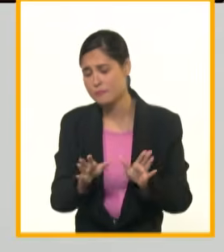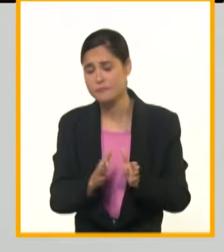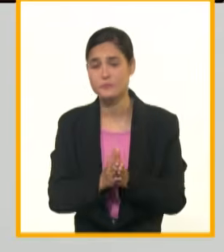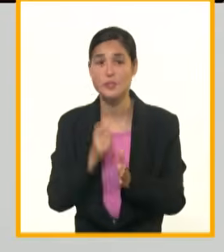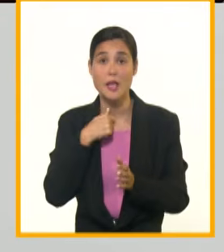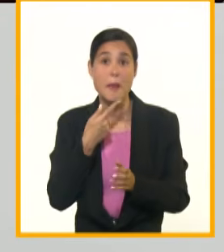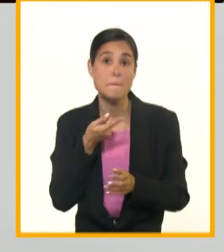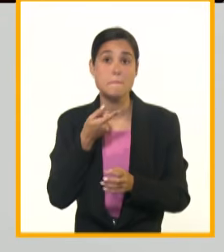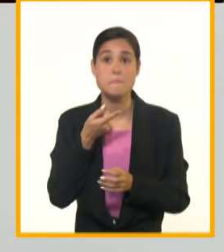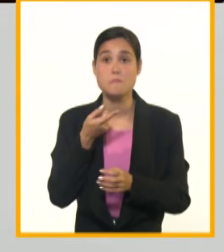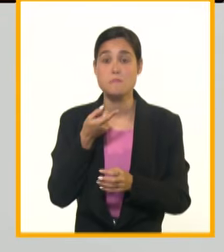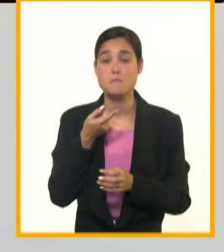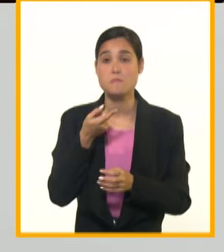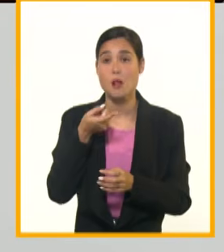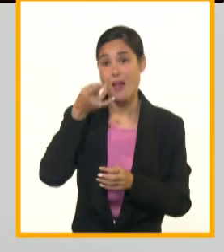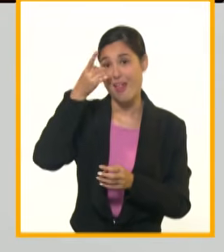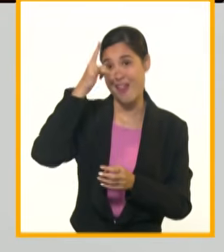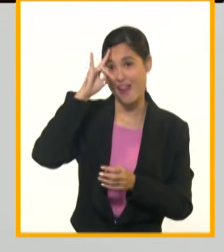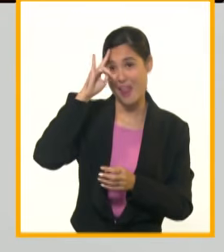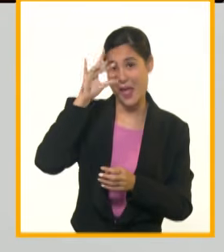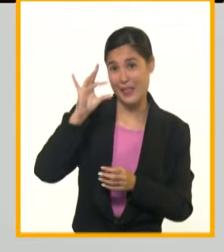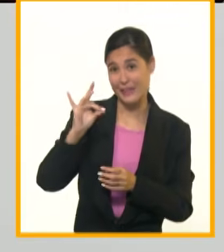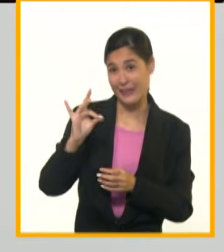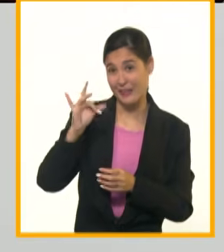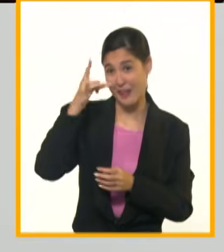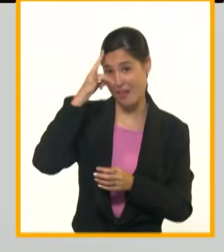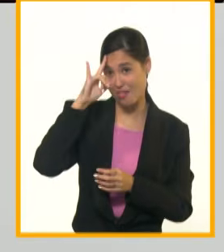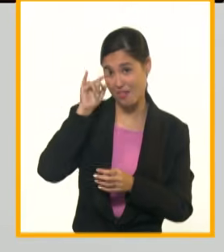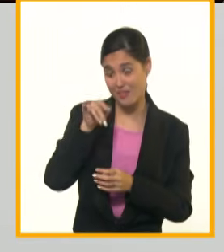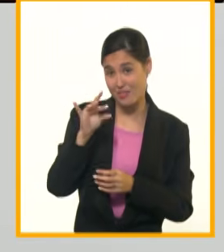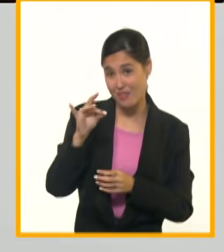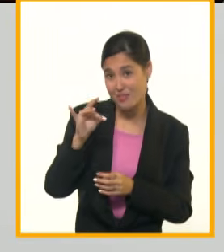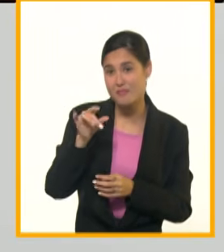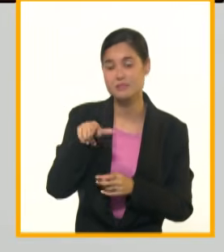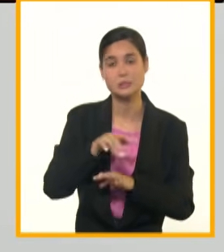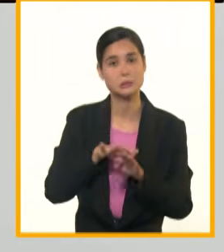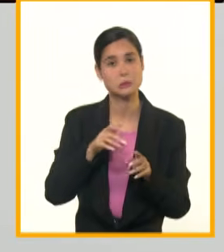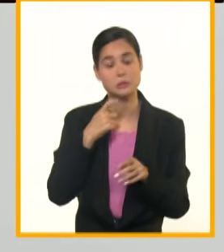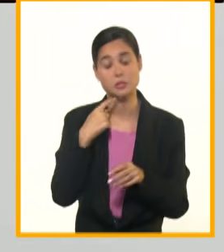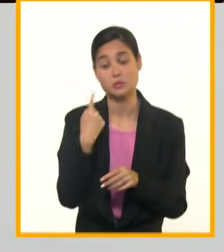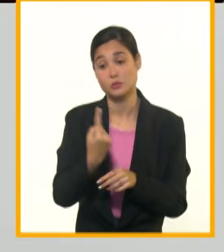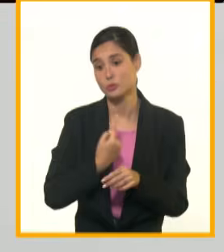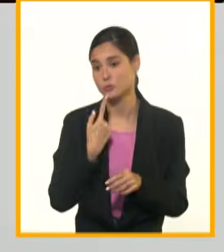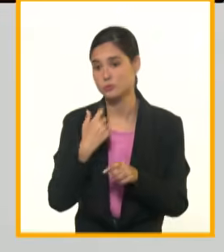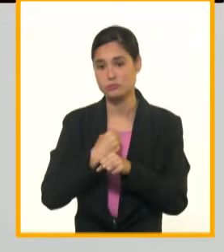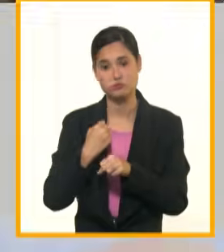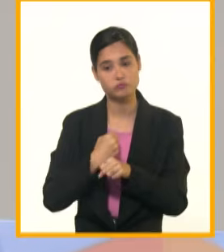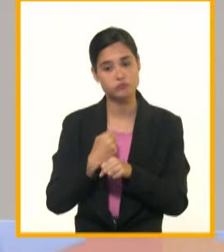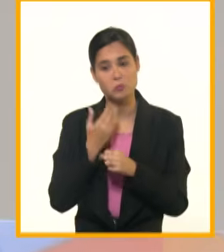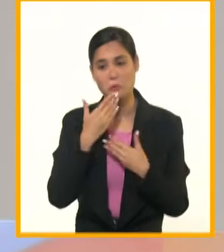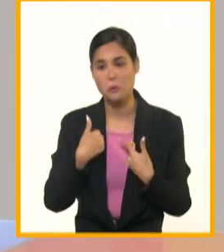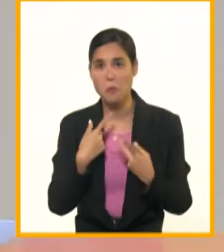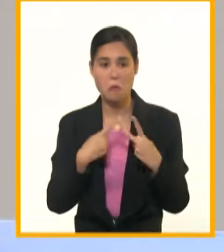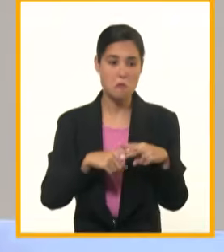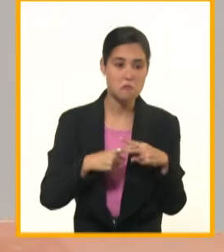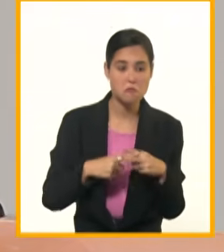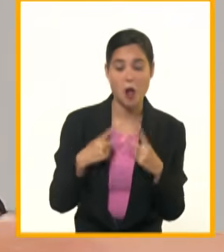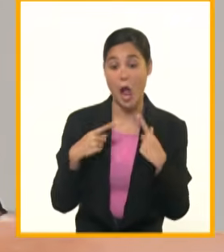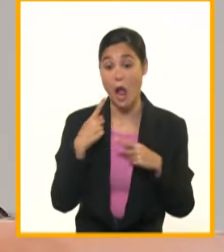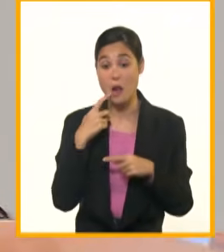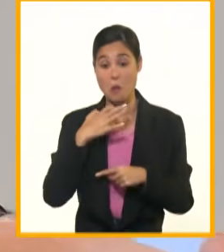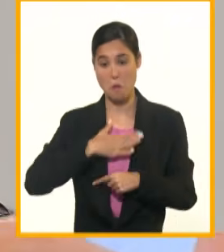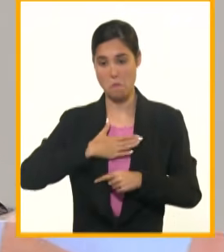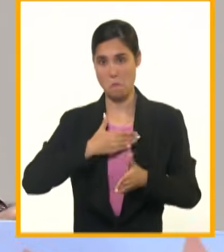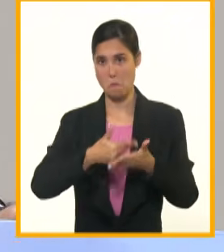nosotros no teníamos empresa láctea, aun cuando teníamos instalaciones, se trabajó en función de lograr contar con nuestra propia empresa.